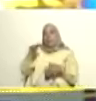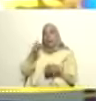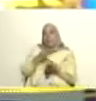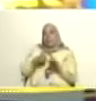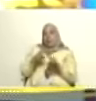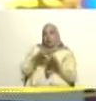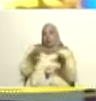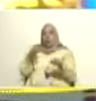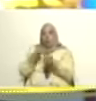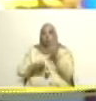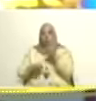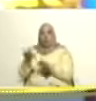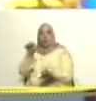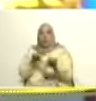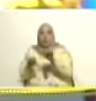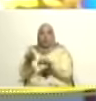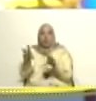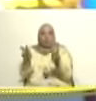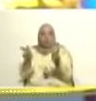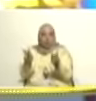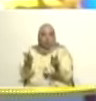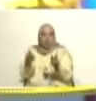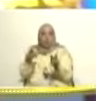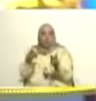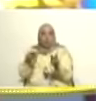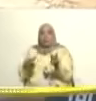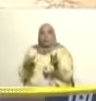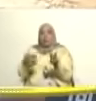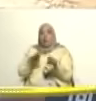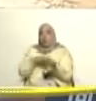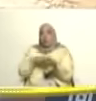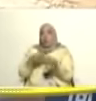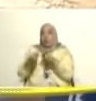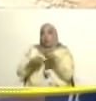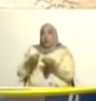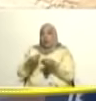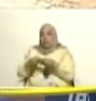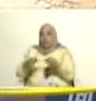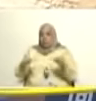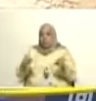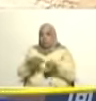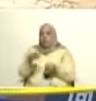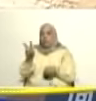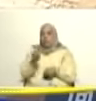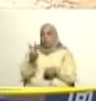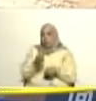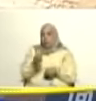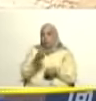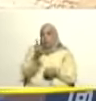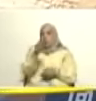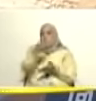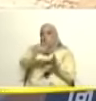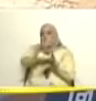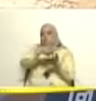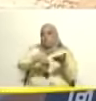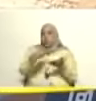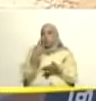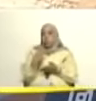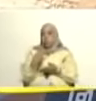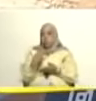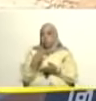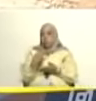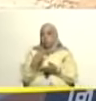internacional. Un nuevo derecho minero, aquí está el punto de cuenta, pero le falta dos firmas. La firma